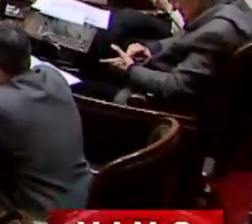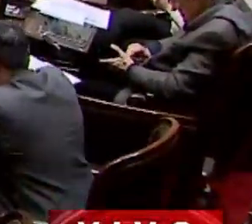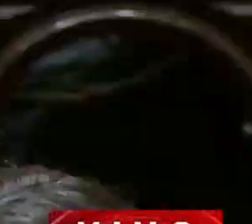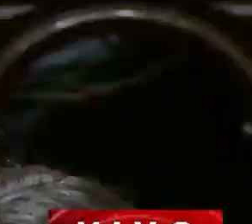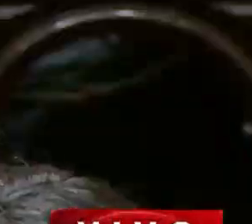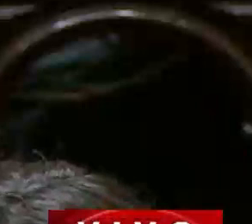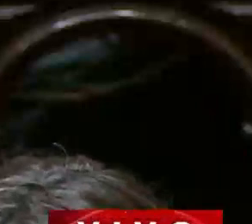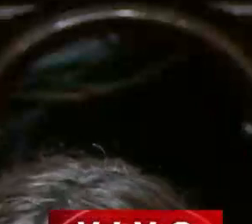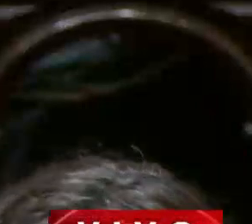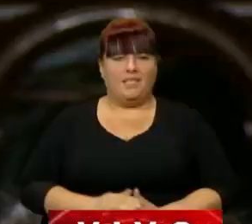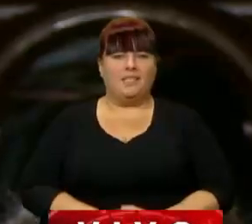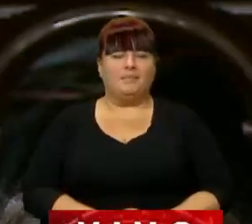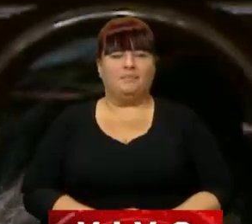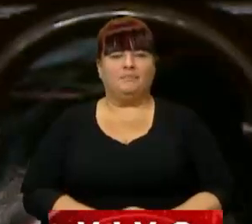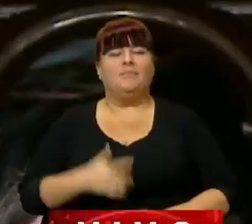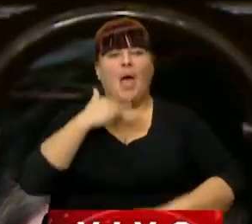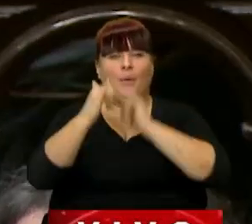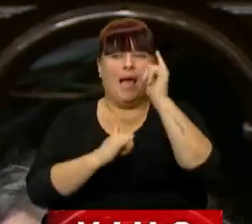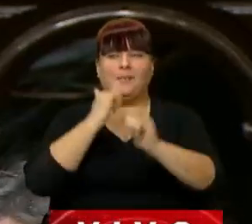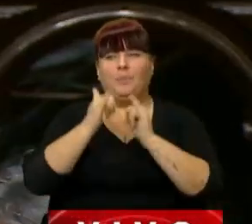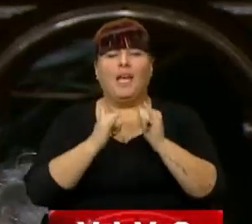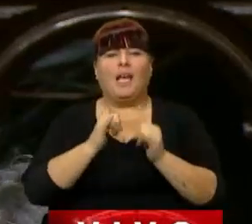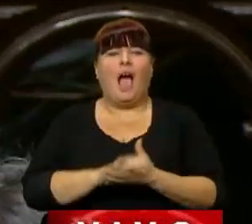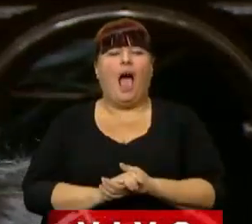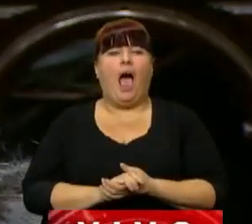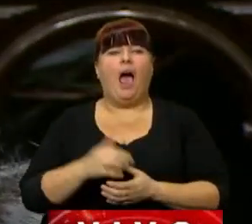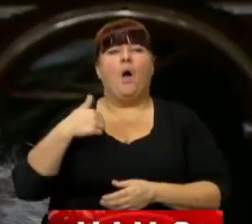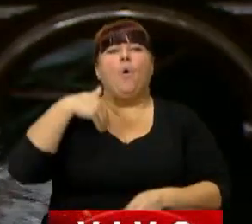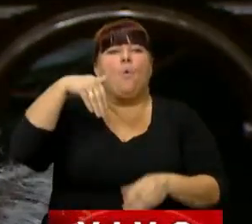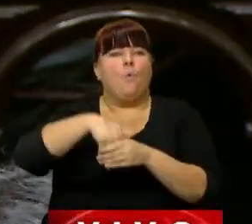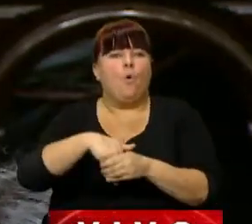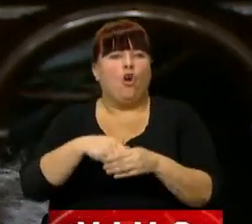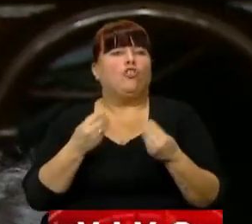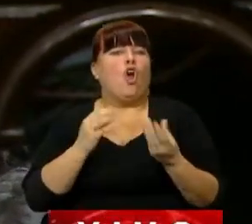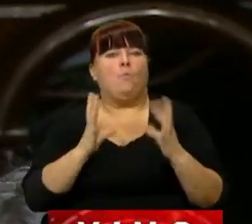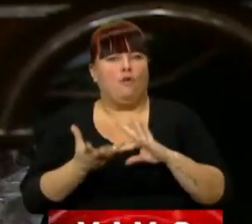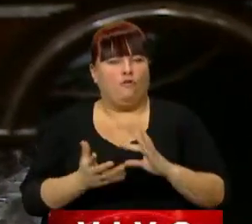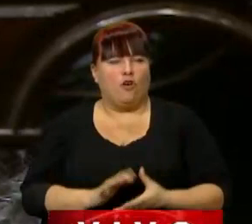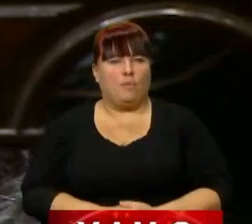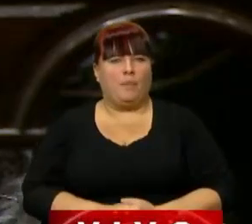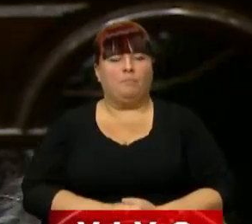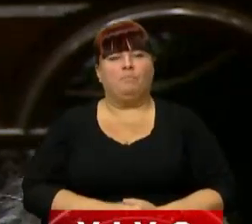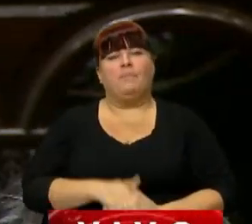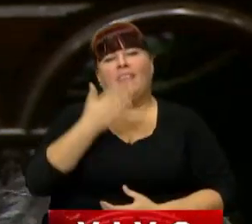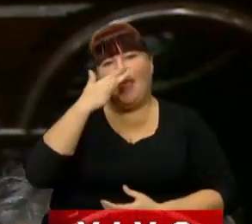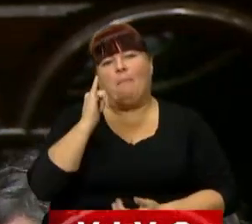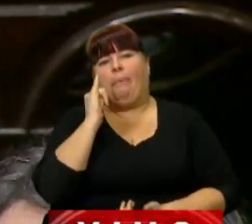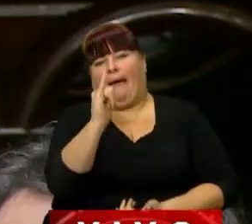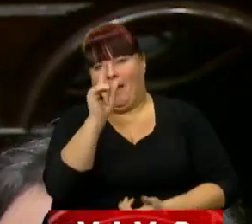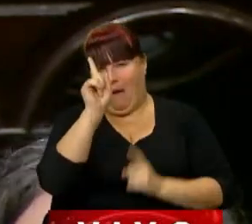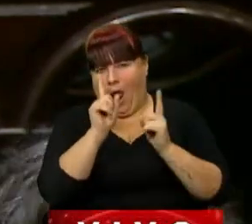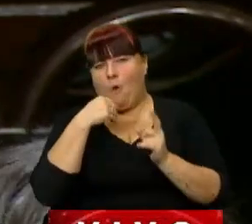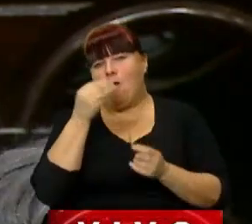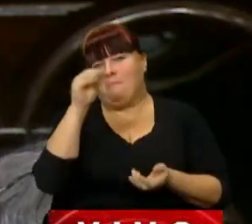Gracias, presidente. Para explicar el sentido de nuestro voto, y después un comentario, un par,